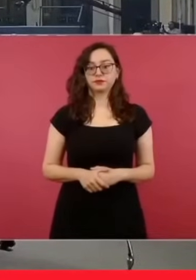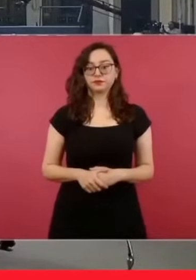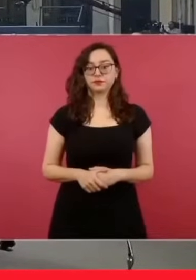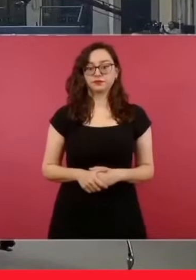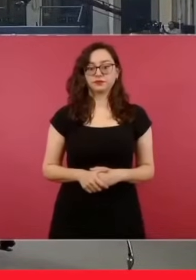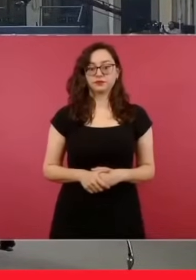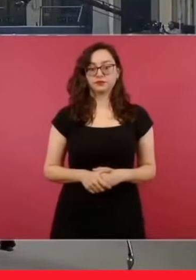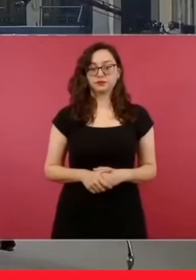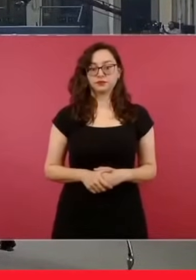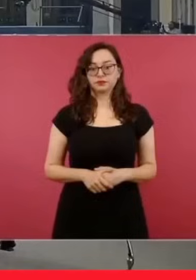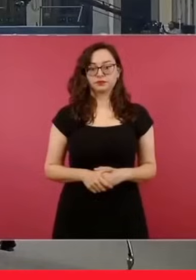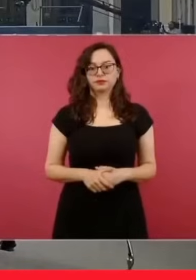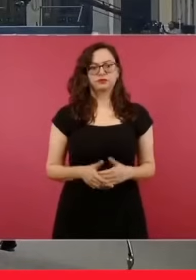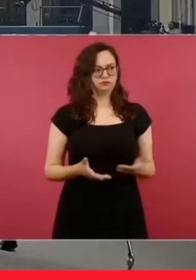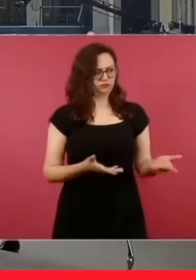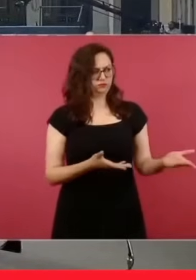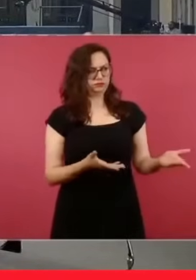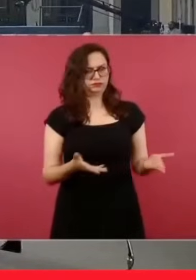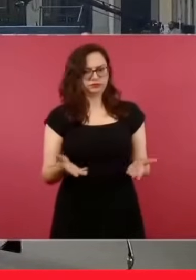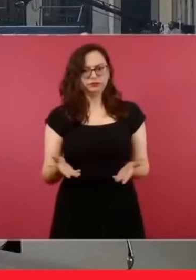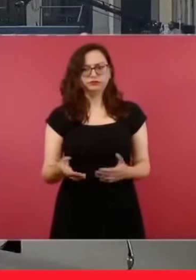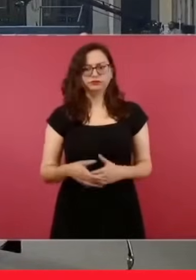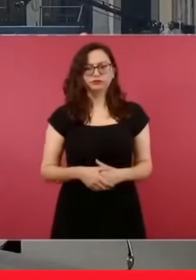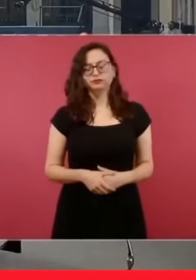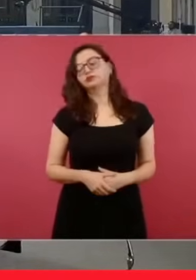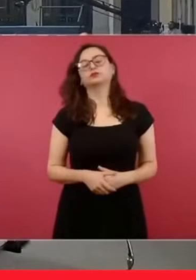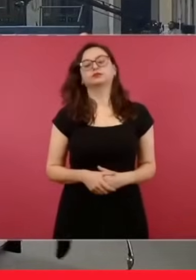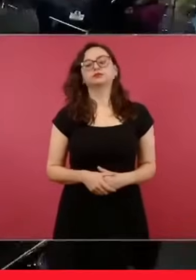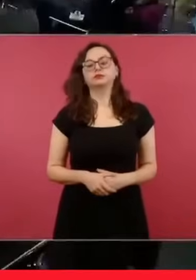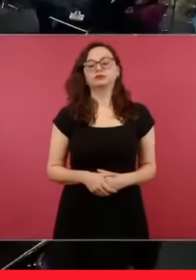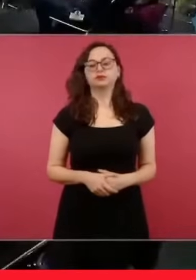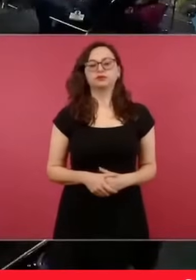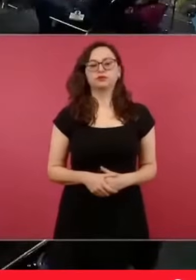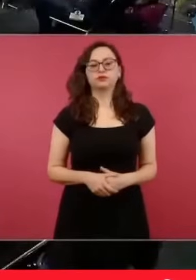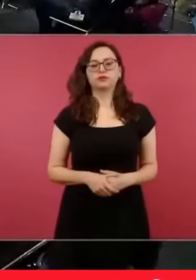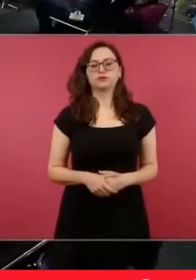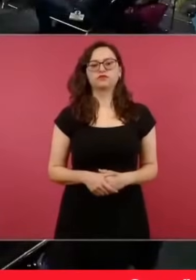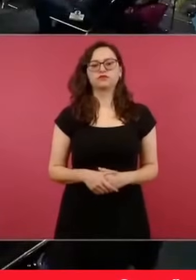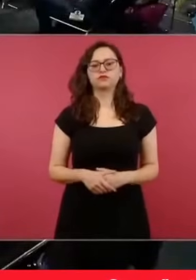¿Cuándo empieza a producir? ¿Cuándo empieza a producir?